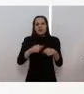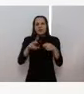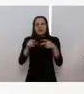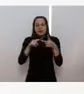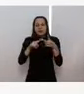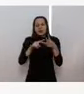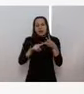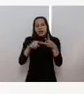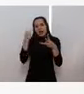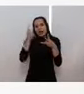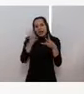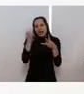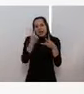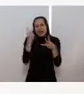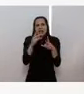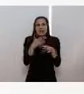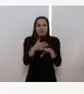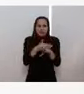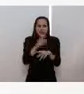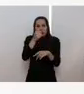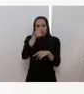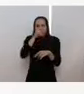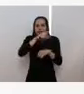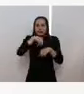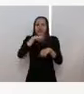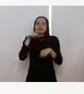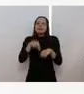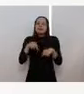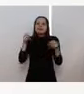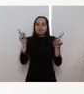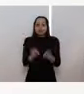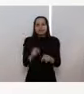bajando de la meta que son 12 horas